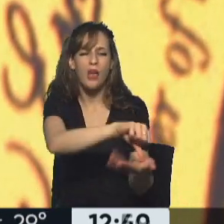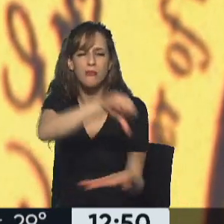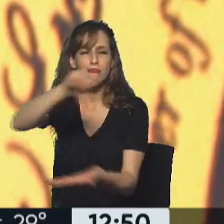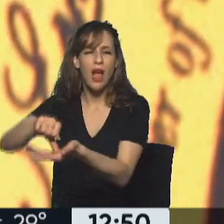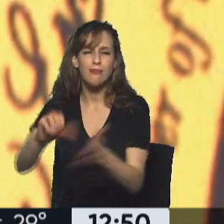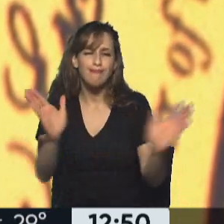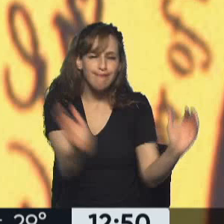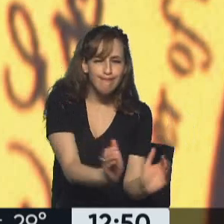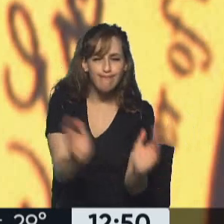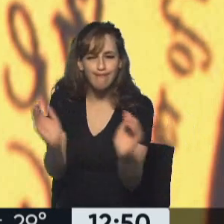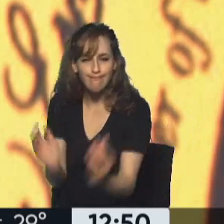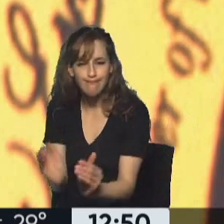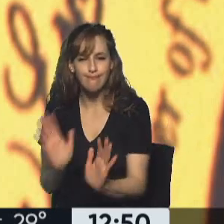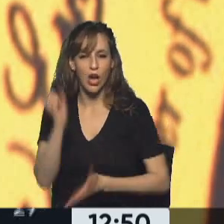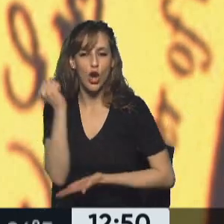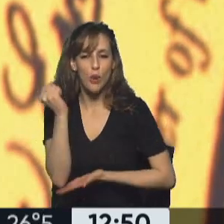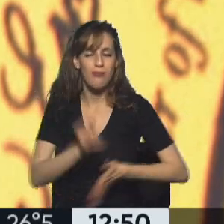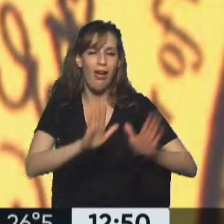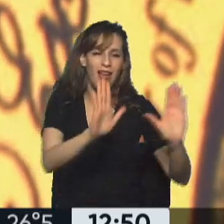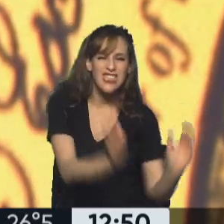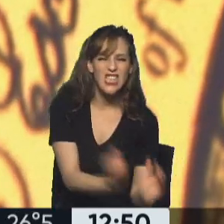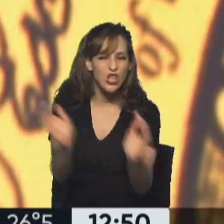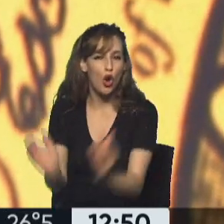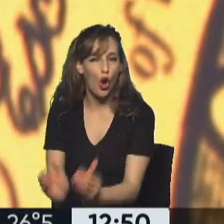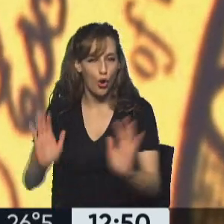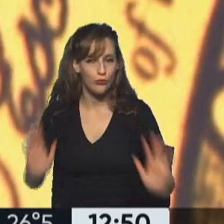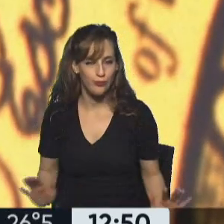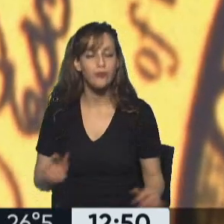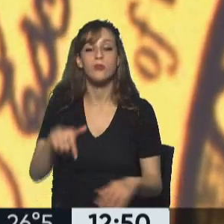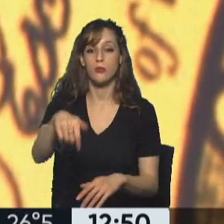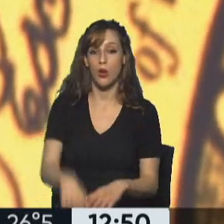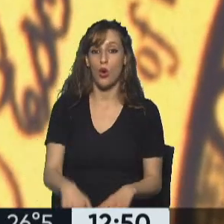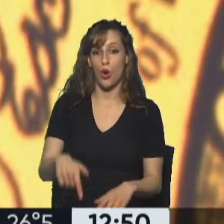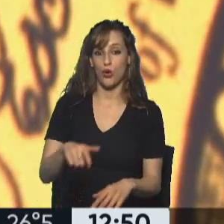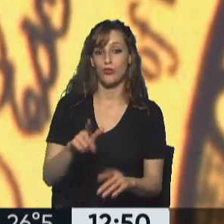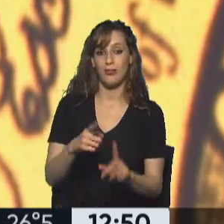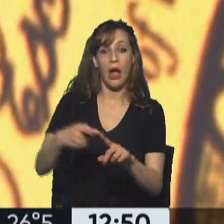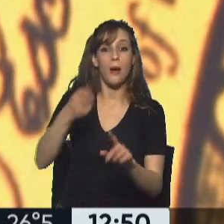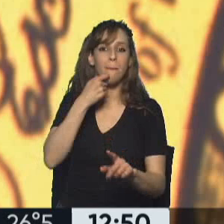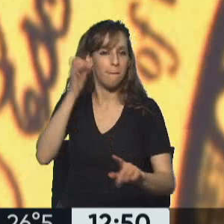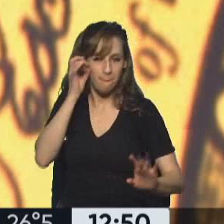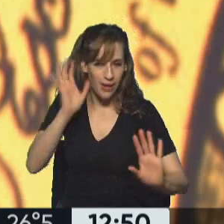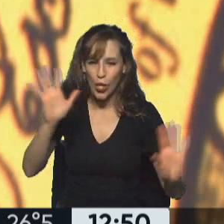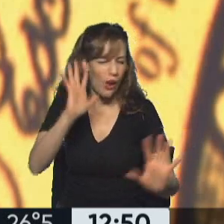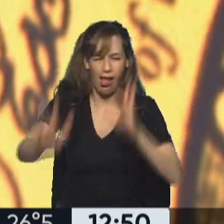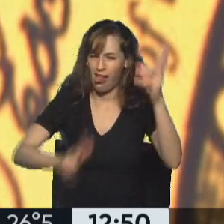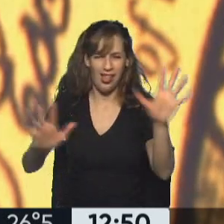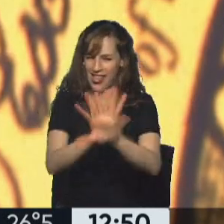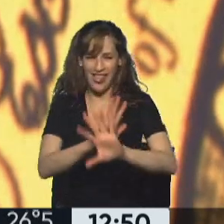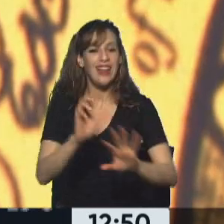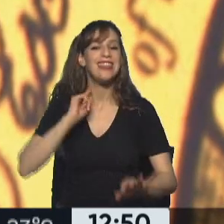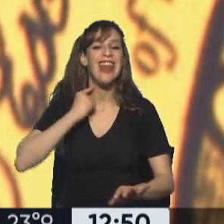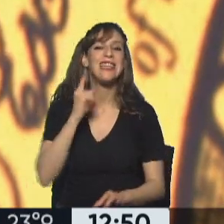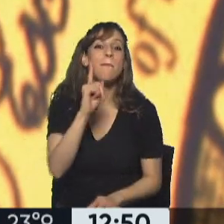per cápita en torno a los 9 mil millones de dólares hoy después de macri después de la pandemia les cuento que antes era de 36 mil millones pero si se normal 13 mil